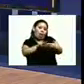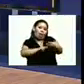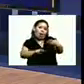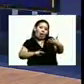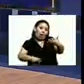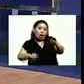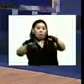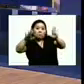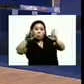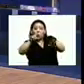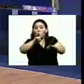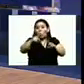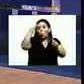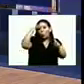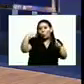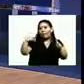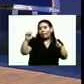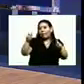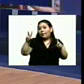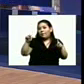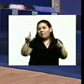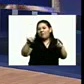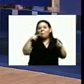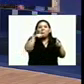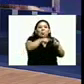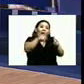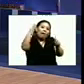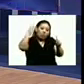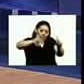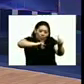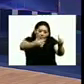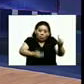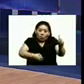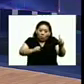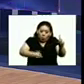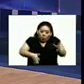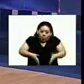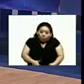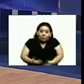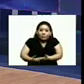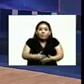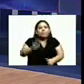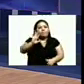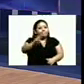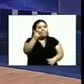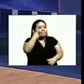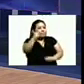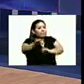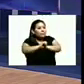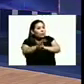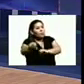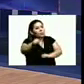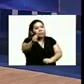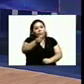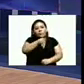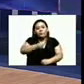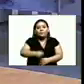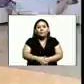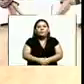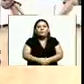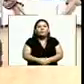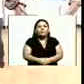fallo en el caso de Evelyn Hernández, acusada de la muerte de su hijo recién nacido. Ya volvemos con esa y otras informaciones.